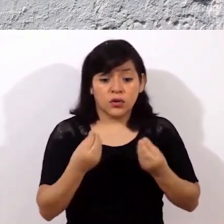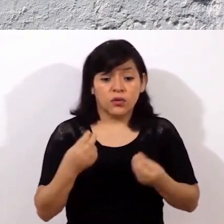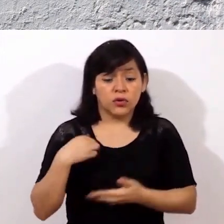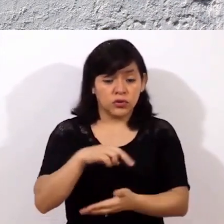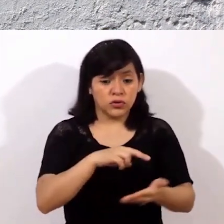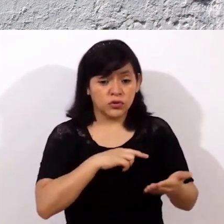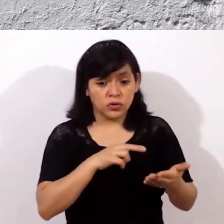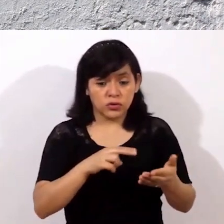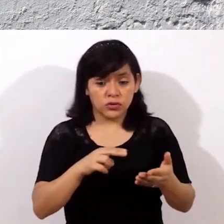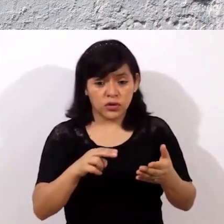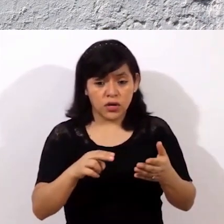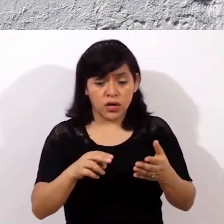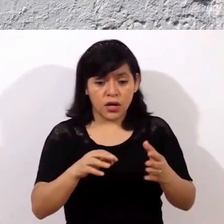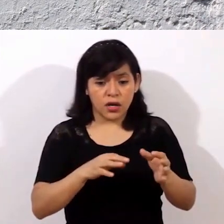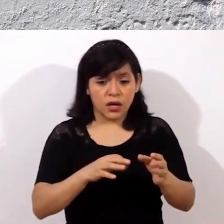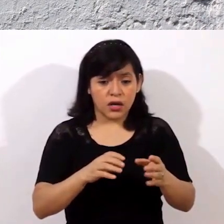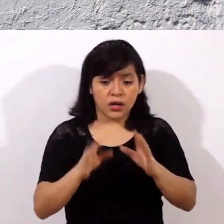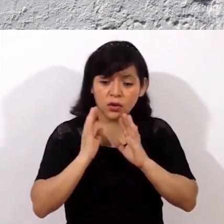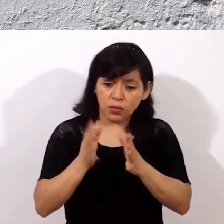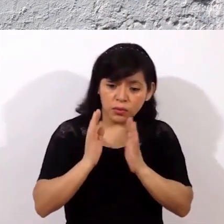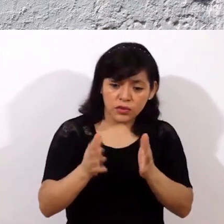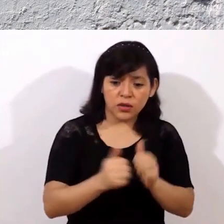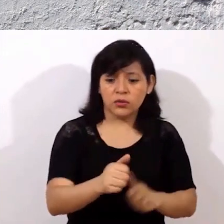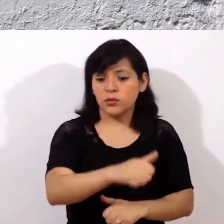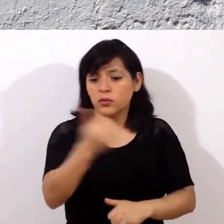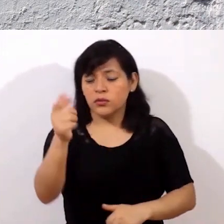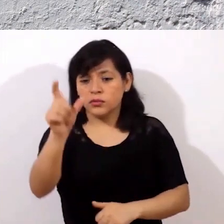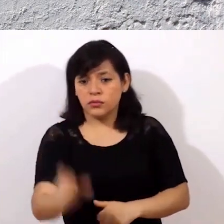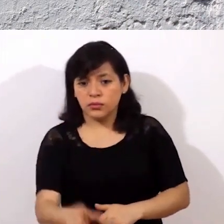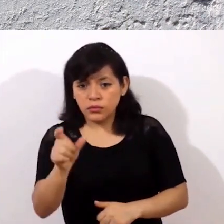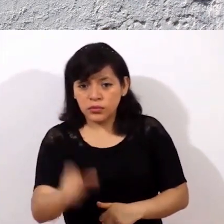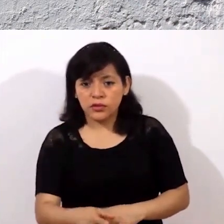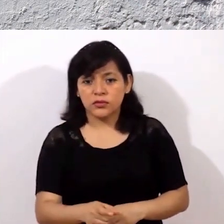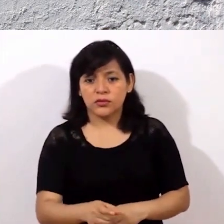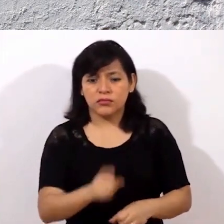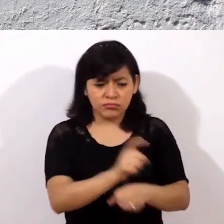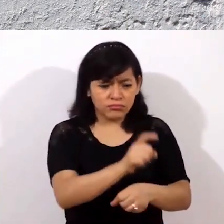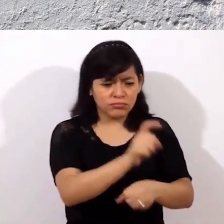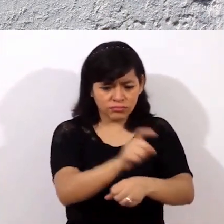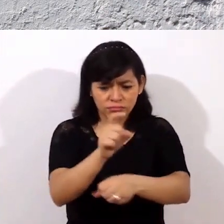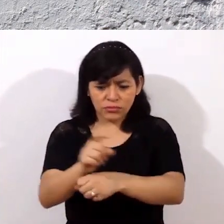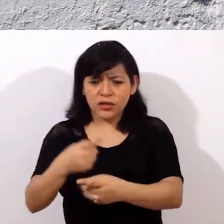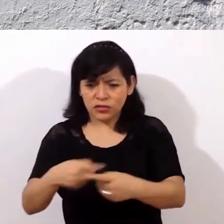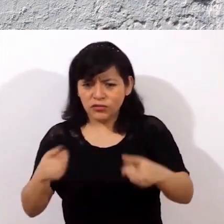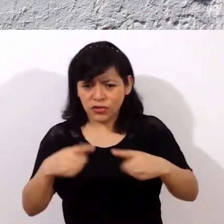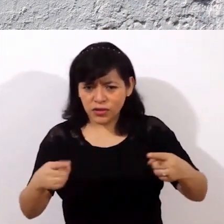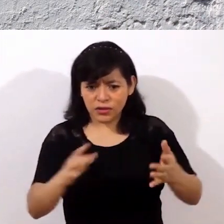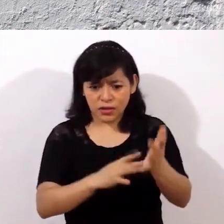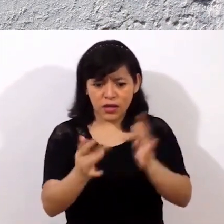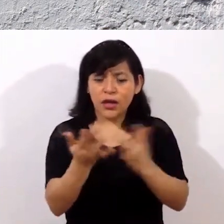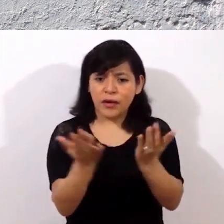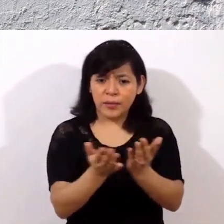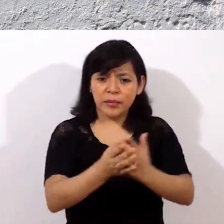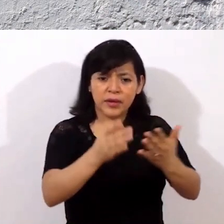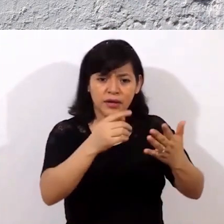con cómo hablamos y mantenemos conversación con los demás. No se trata de una vida religiosa.